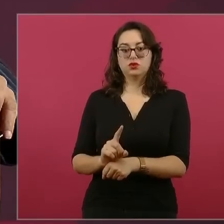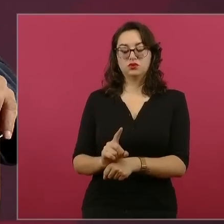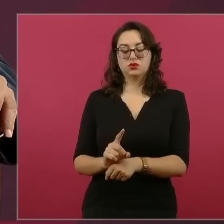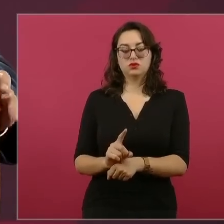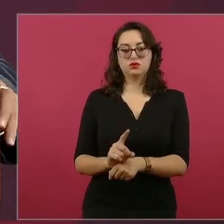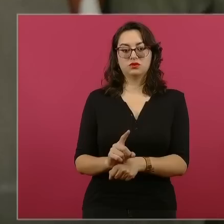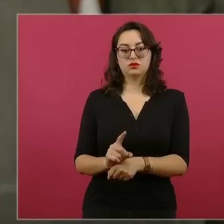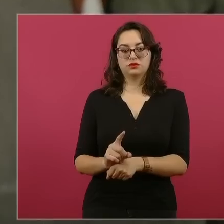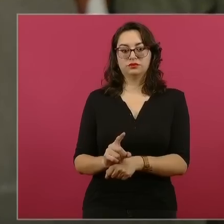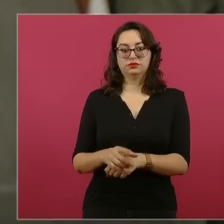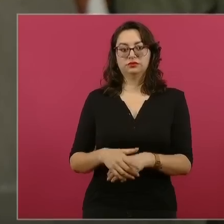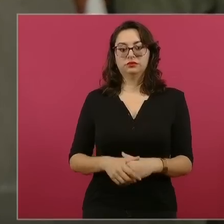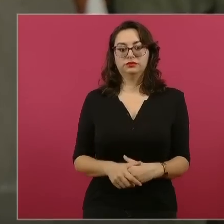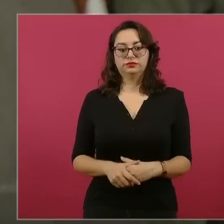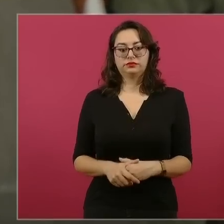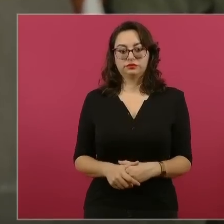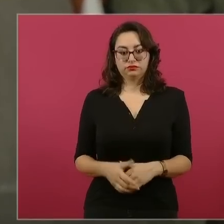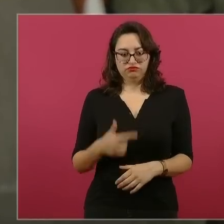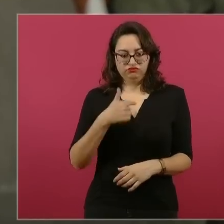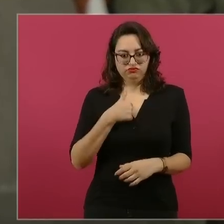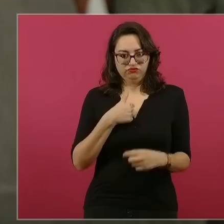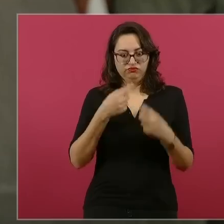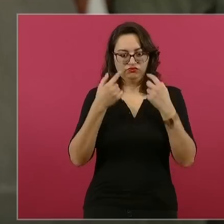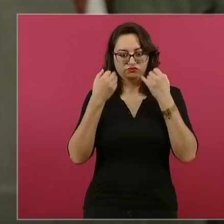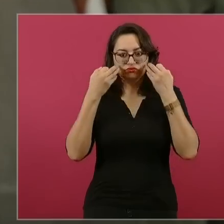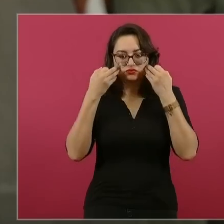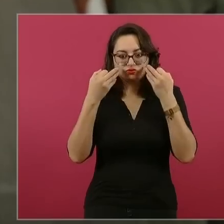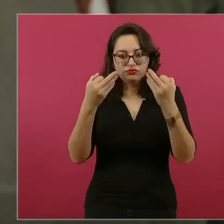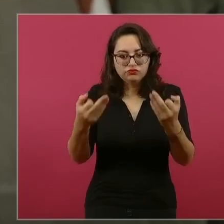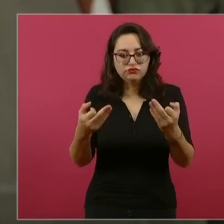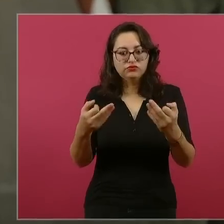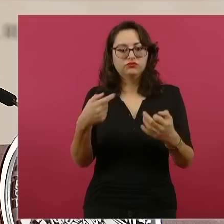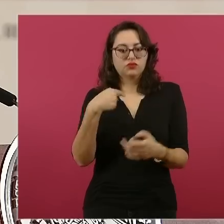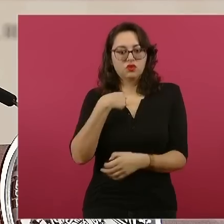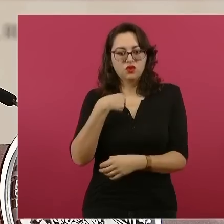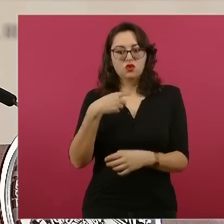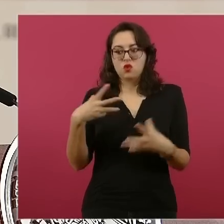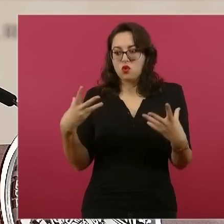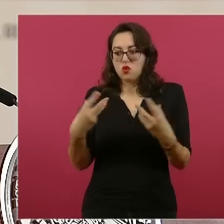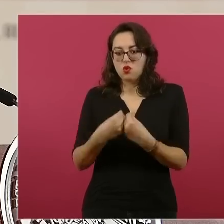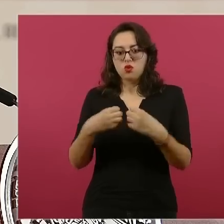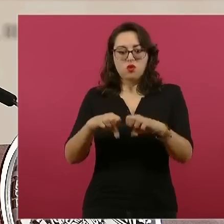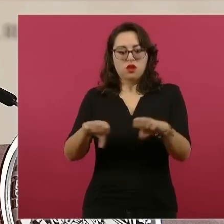Yo directamente, con todo el gabinete de seguridad,